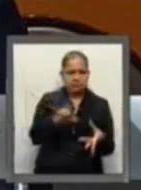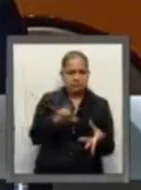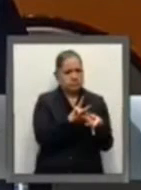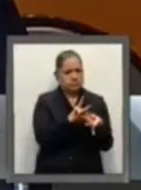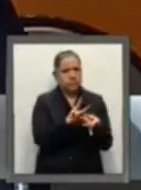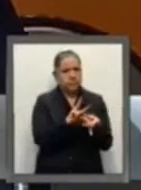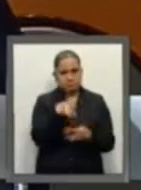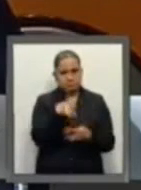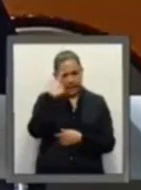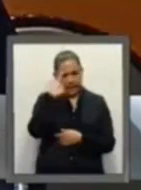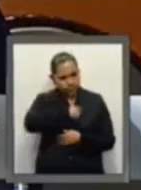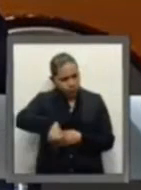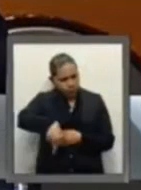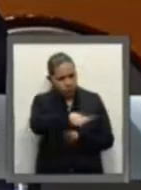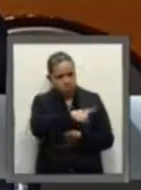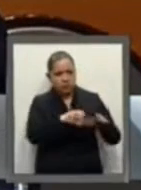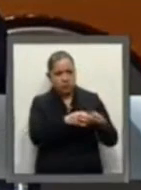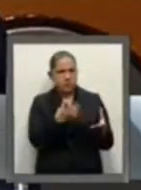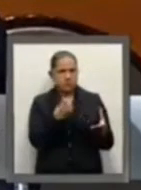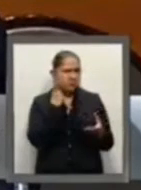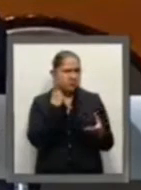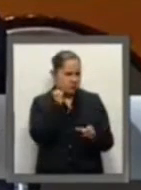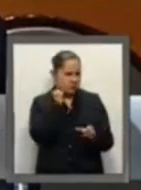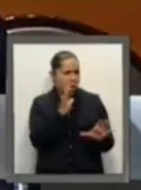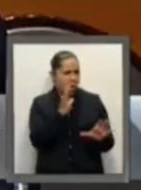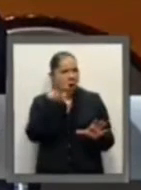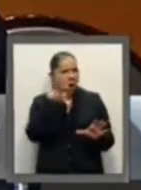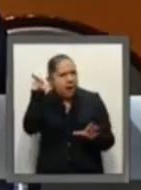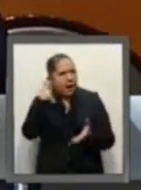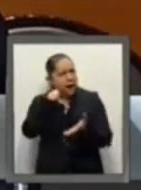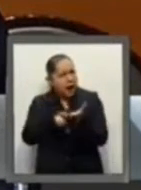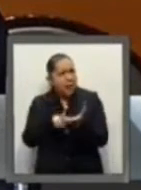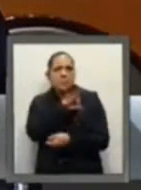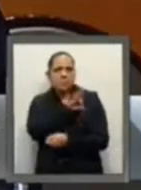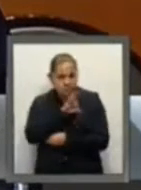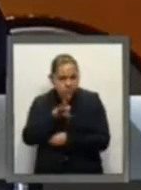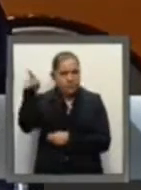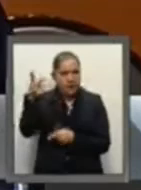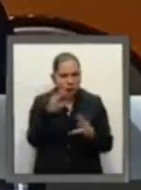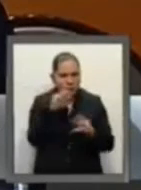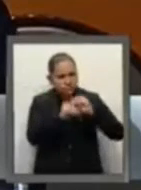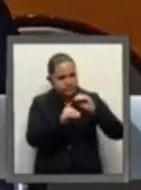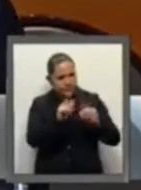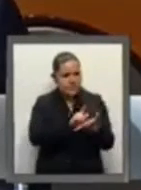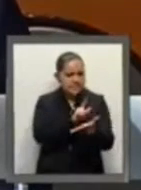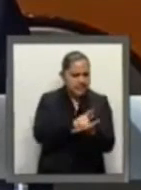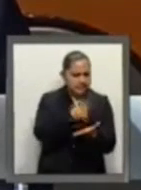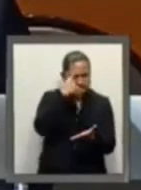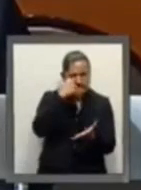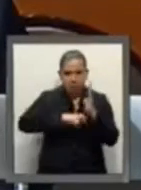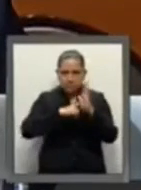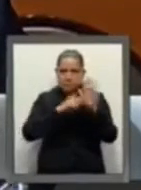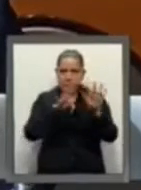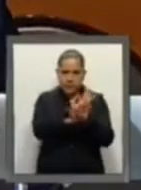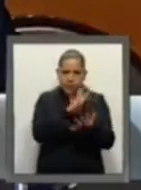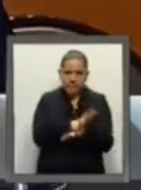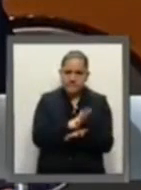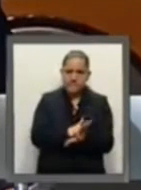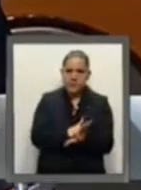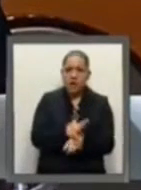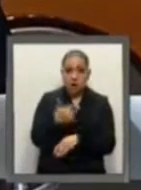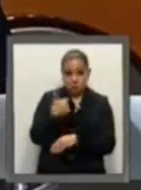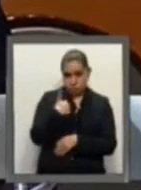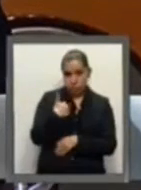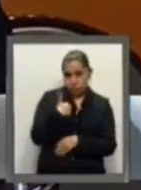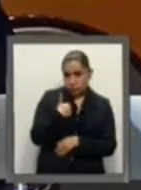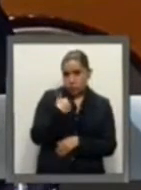presentar iniciativas de reformas a dicha ley pero yo me sumo a los planteamientos que hizo